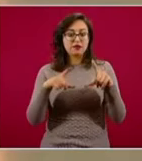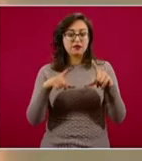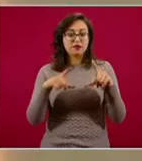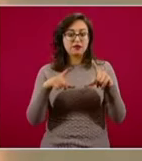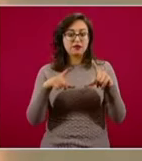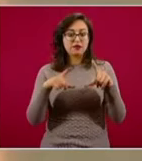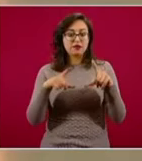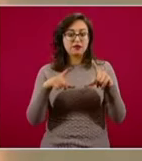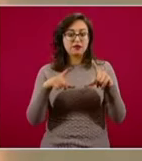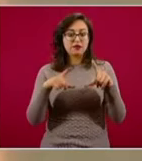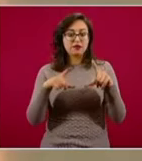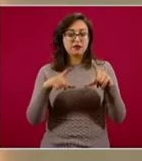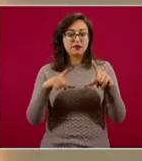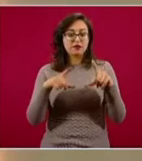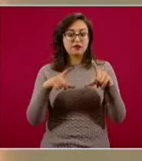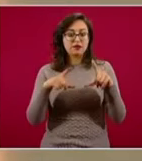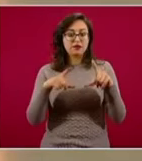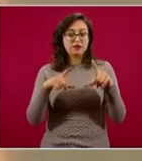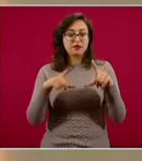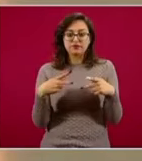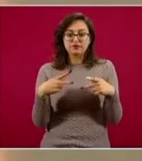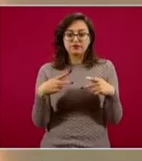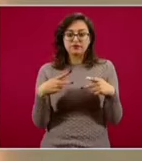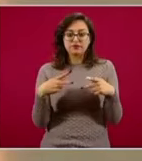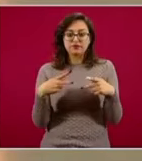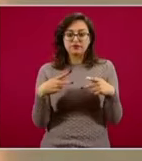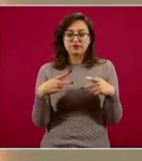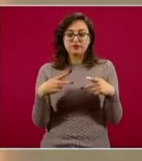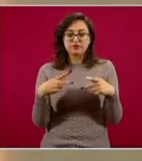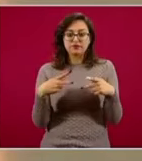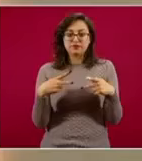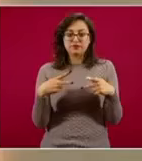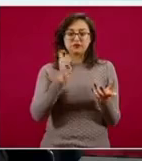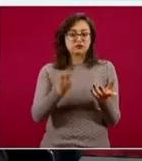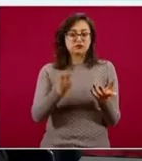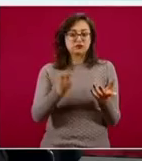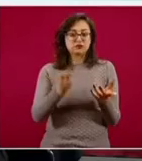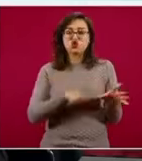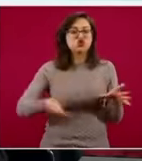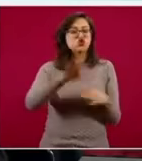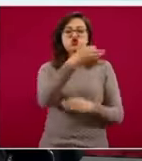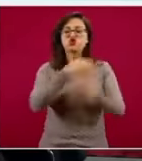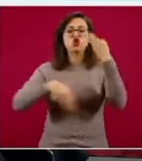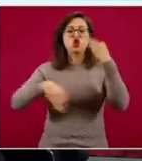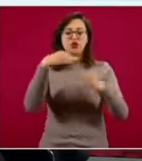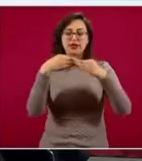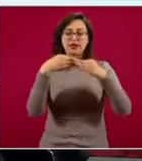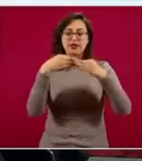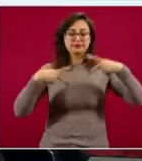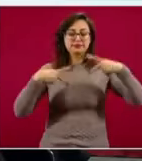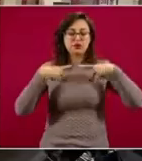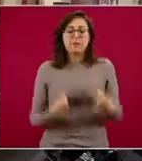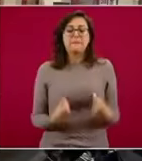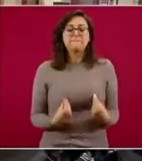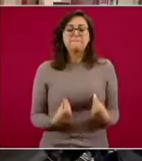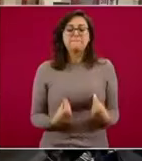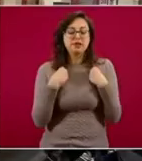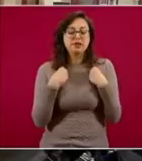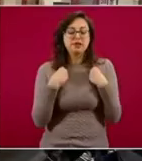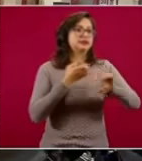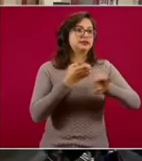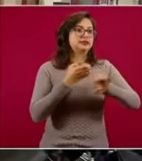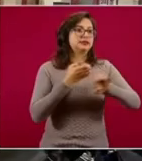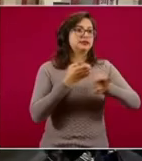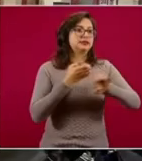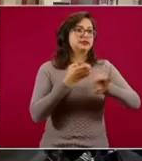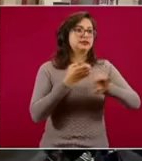puede tener el fenómeno y perder la vida. Es decir, la población que vive en un estado, en un municipio, en